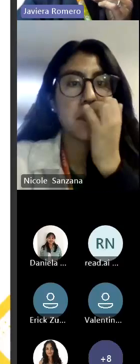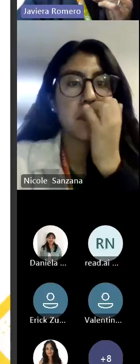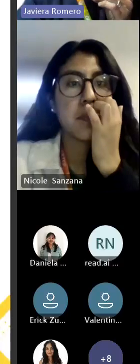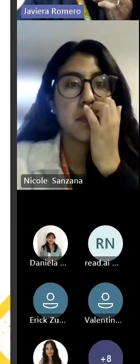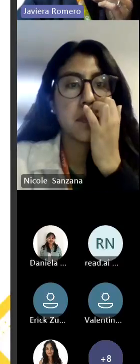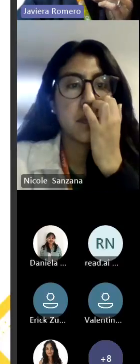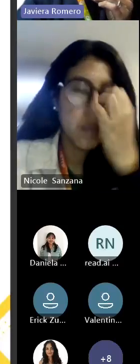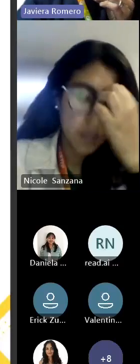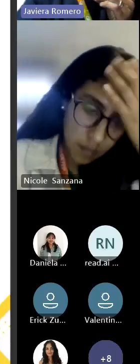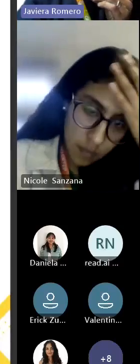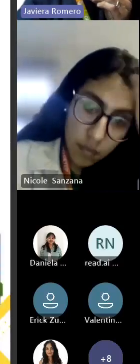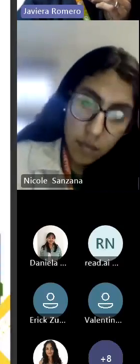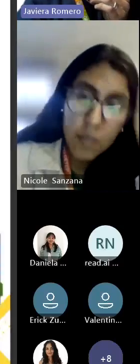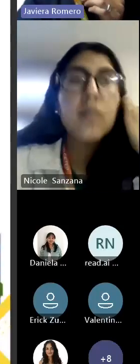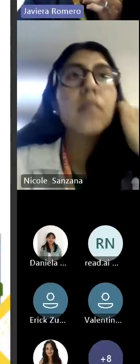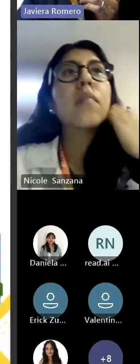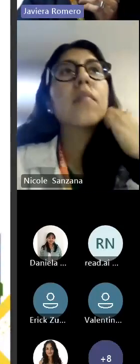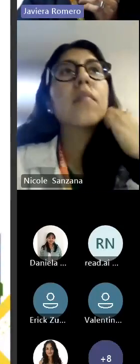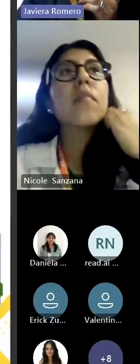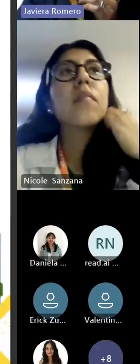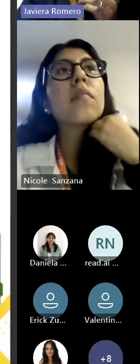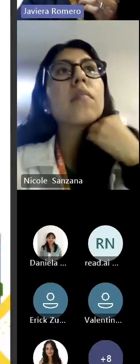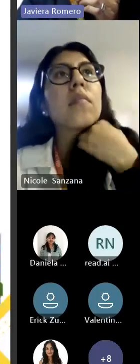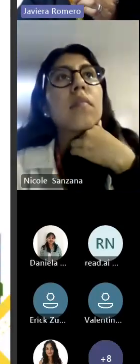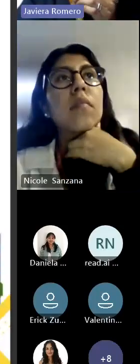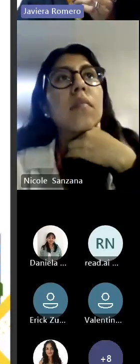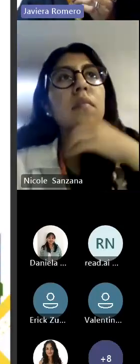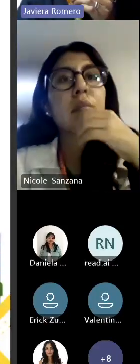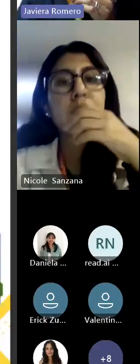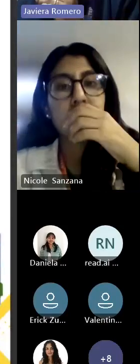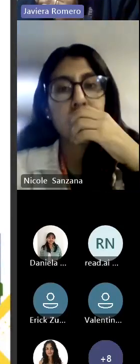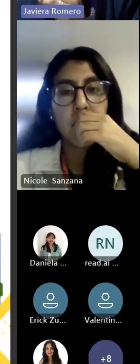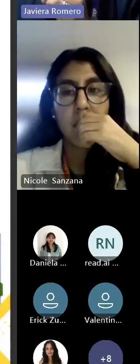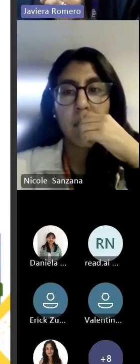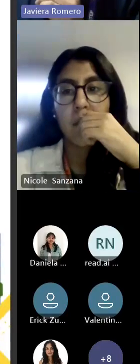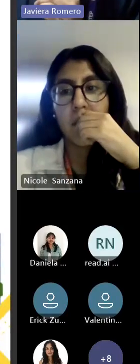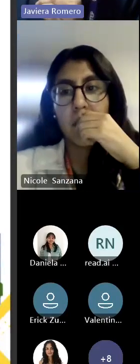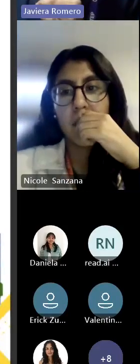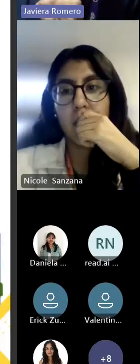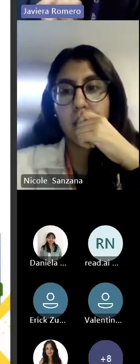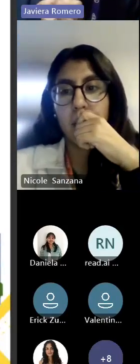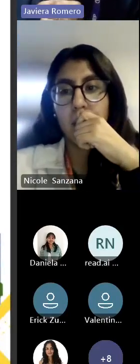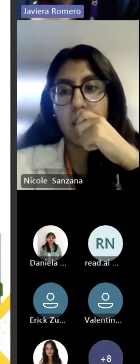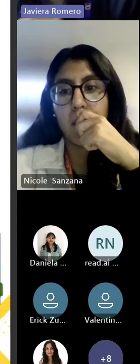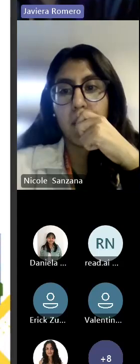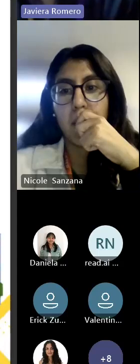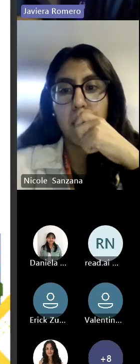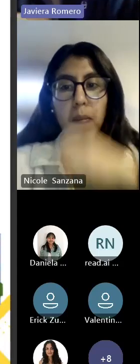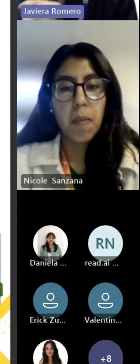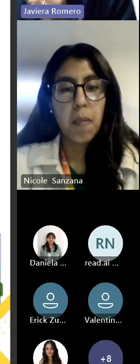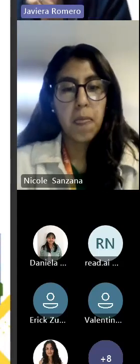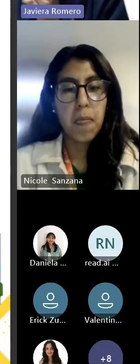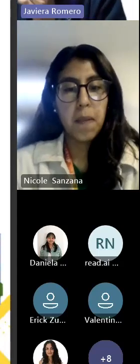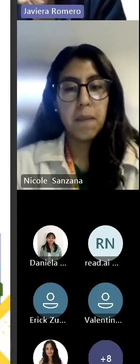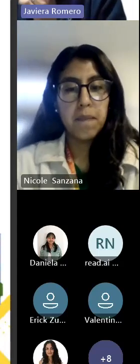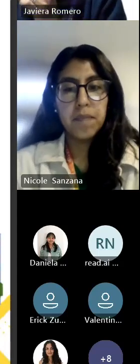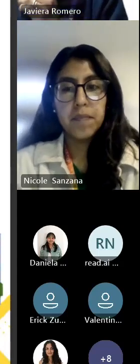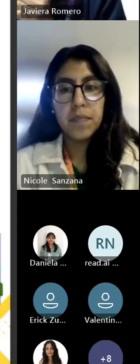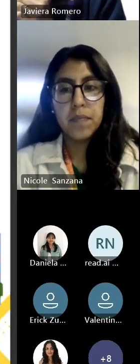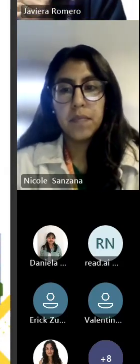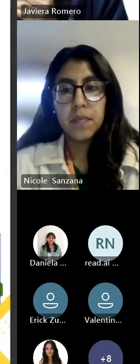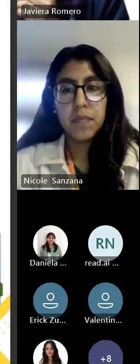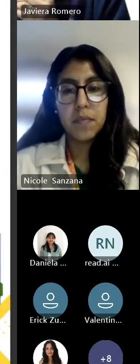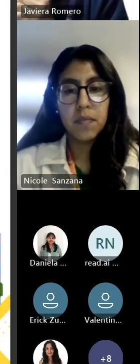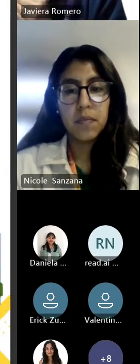Bueno, me gustaría ver si hay algunas consultas antes de ir cerrando.